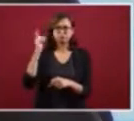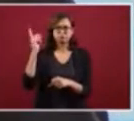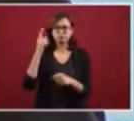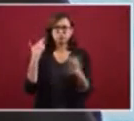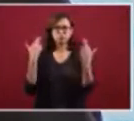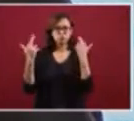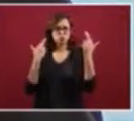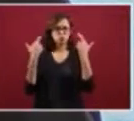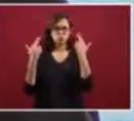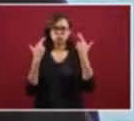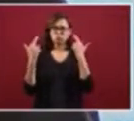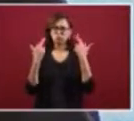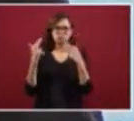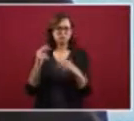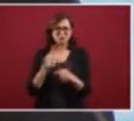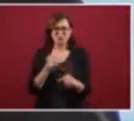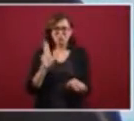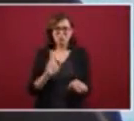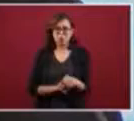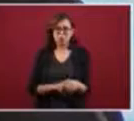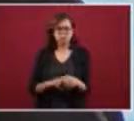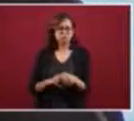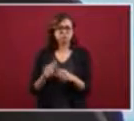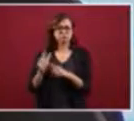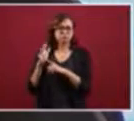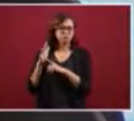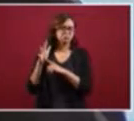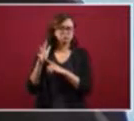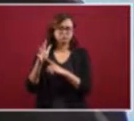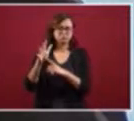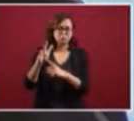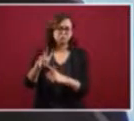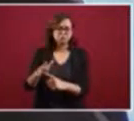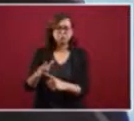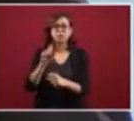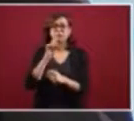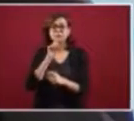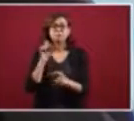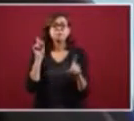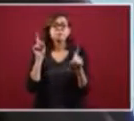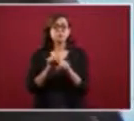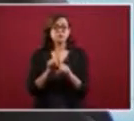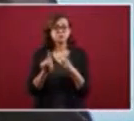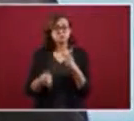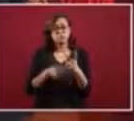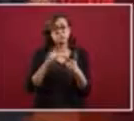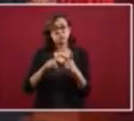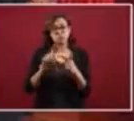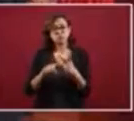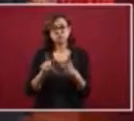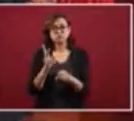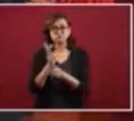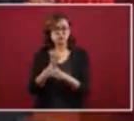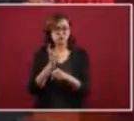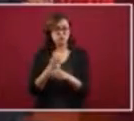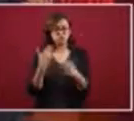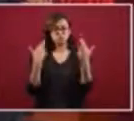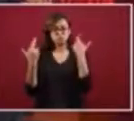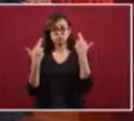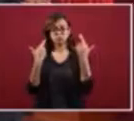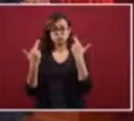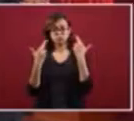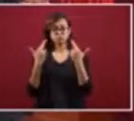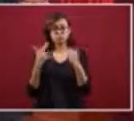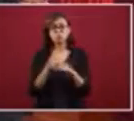últimos momentos en que ocurrió el proceso del accidente. Y también hay una segunda armónica, que es la que muestra esa figura,